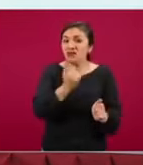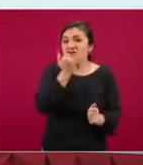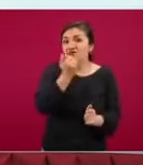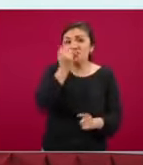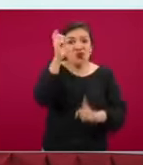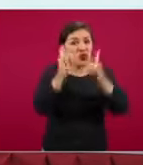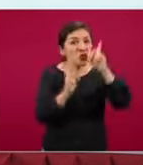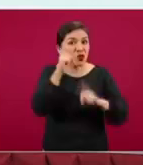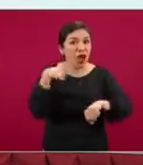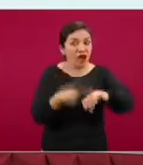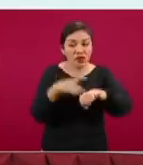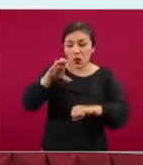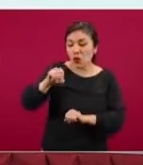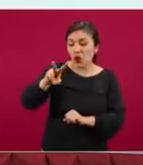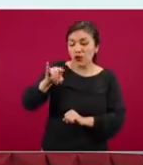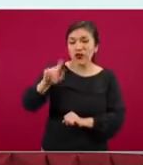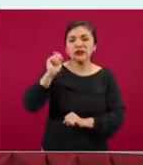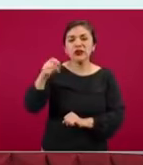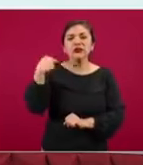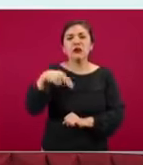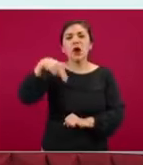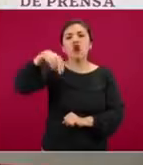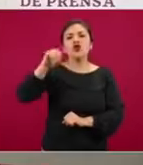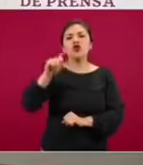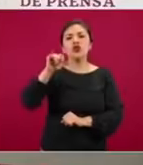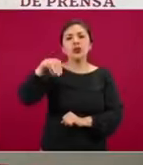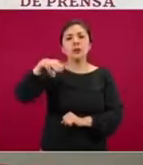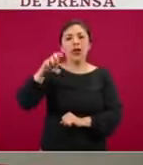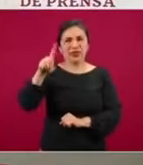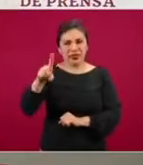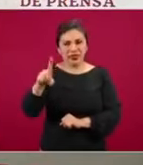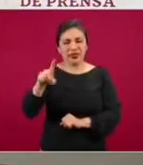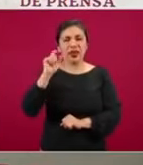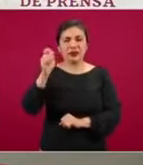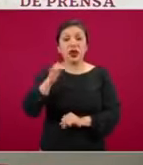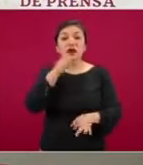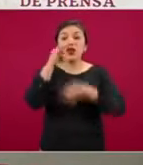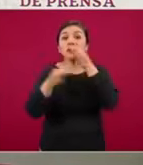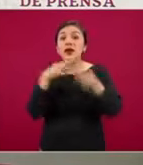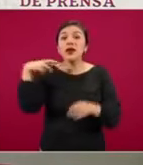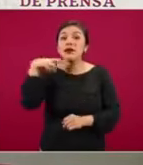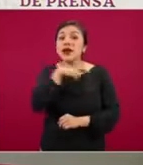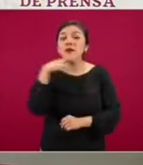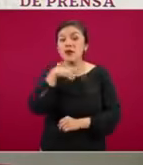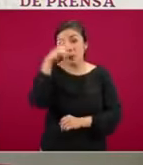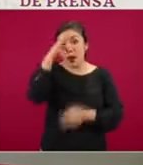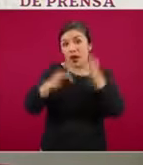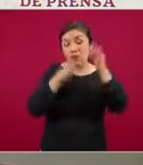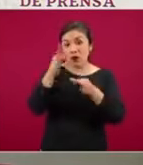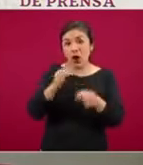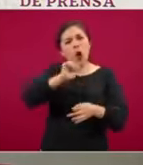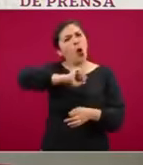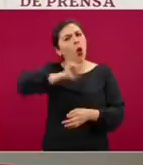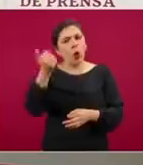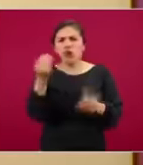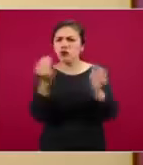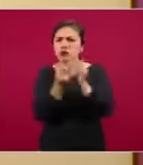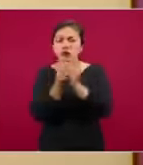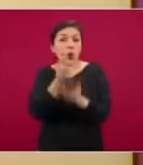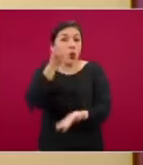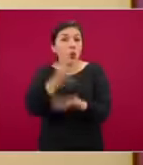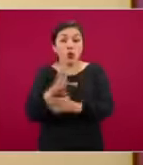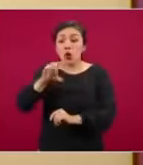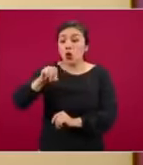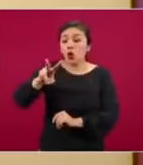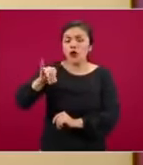COVID-19. Notimed, por sus siglas, notificación inmediata, es otro sistema, no es exclusivo de COVID-19,